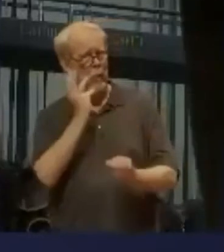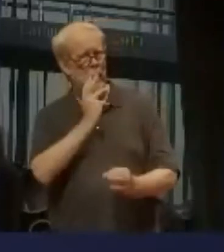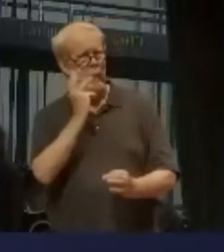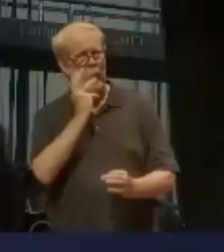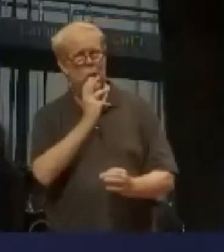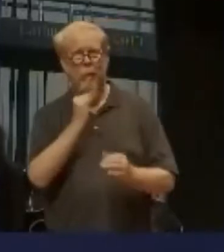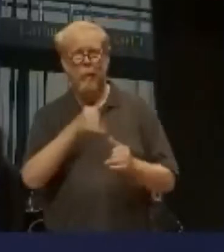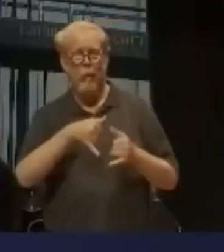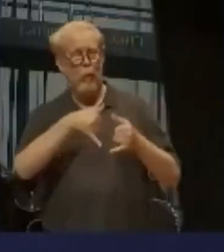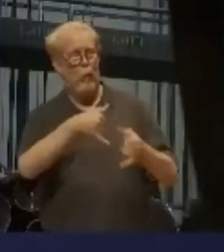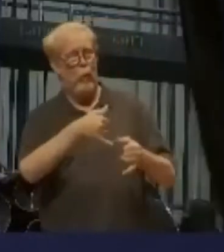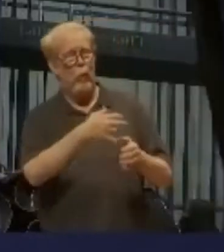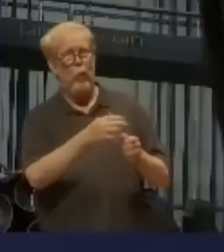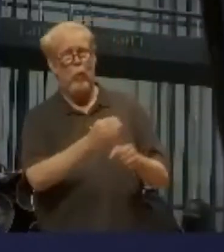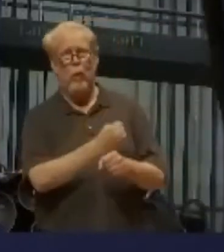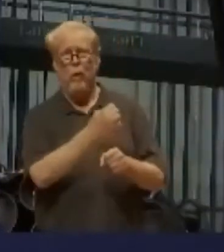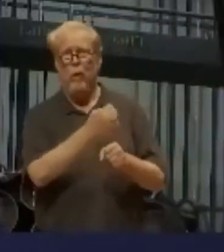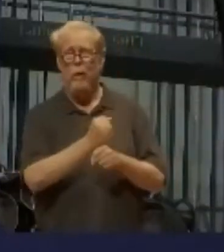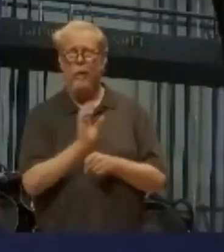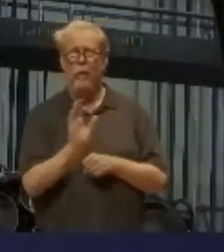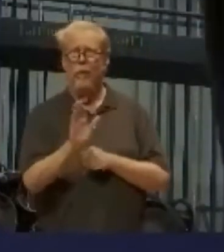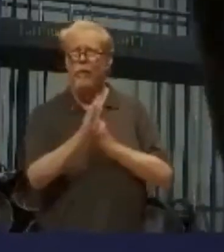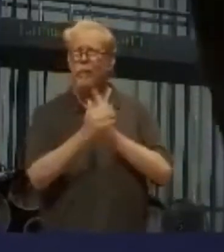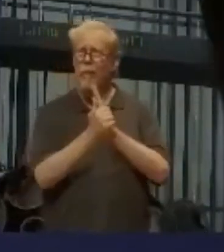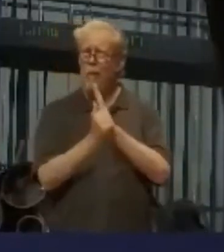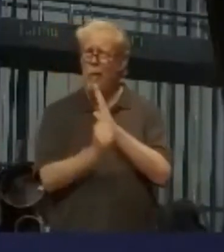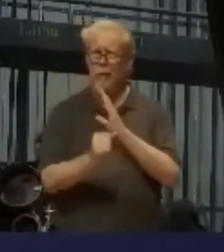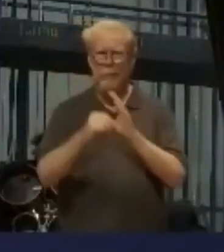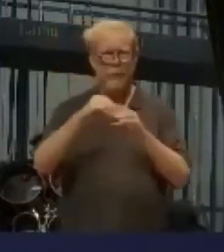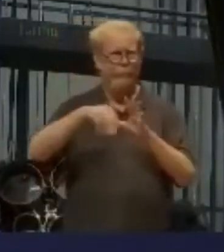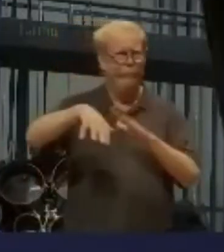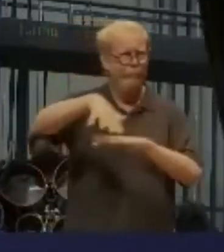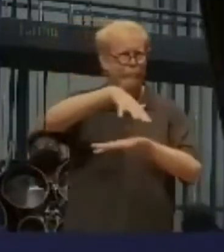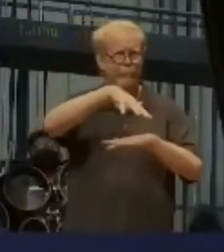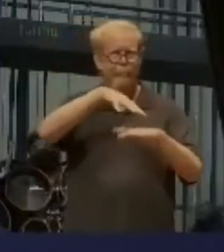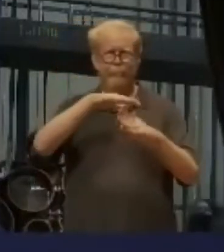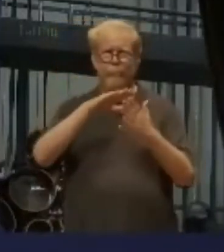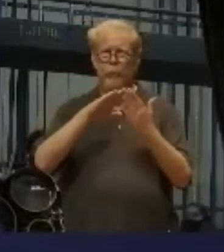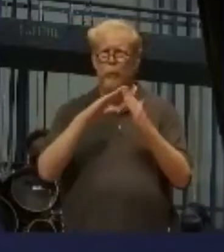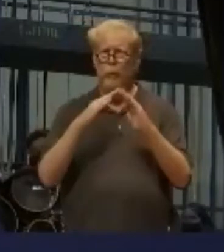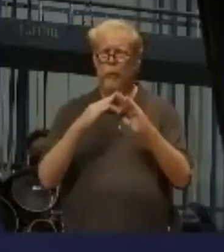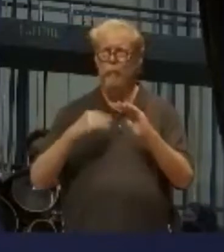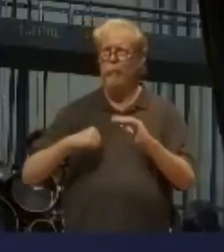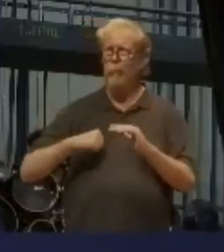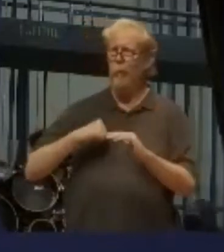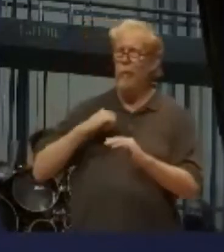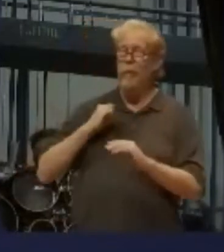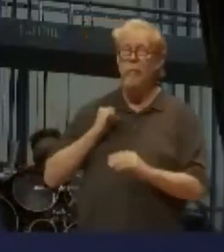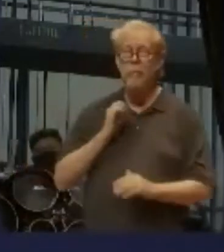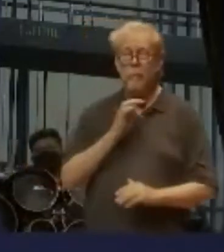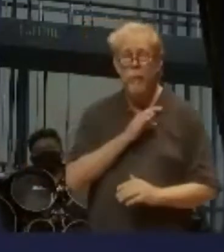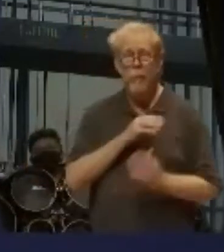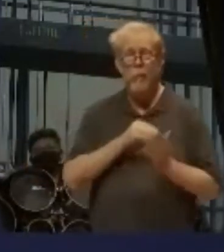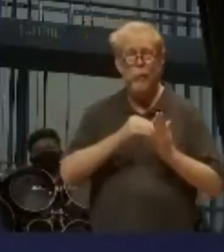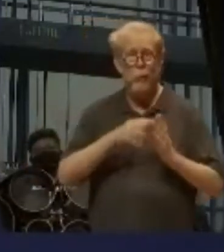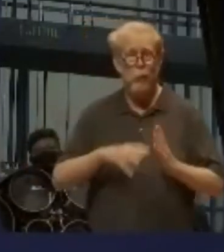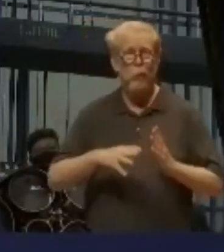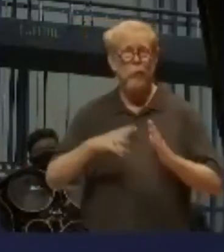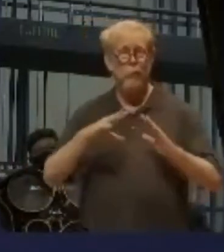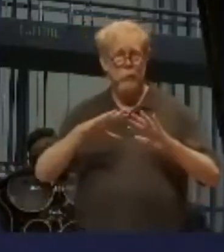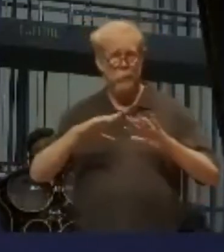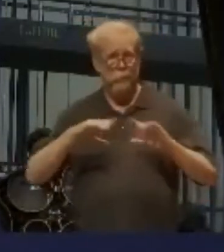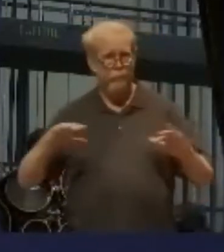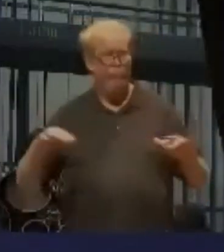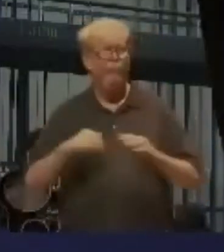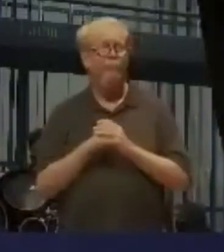Es impresionante. Obviamente, el talento que existe en esta comunidad, Dios mío, yo no me puedo sentir más orgulloso del